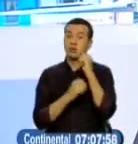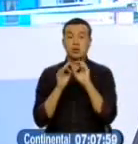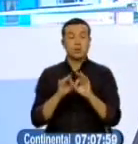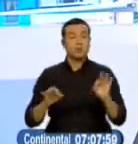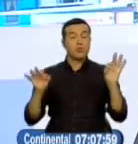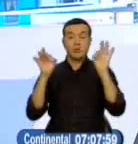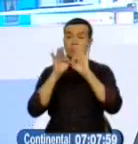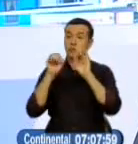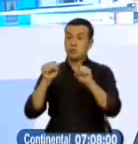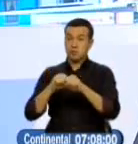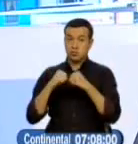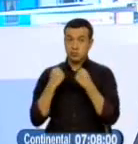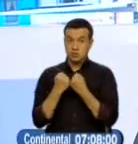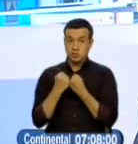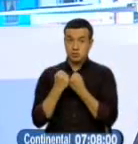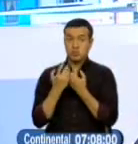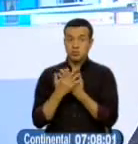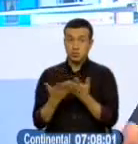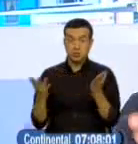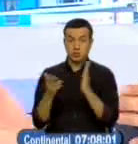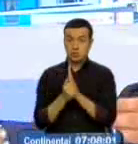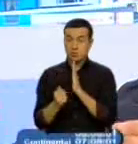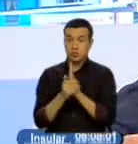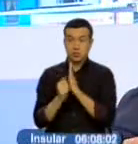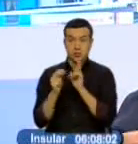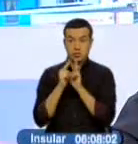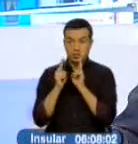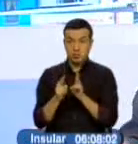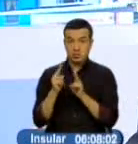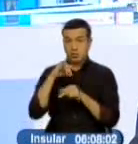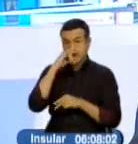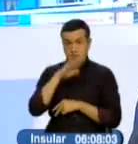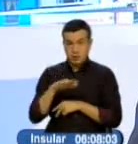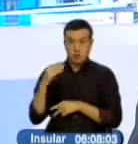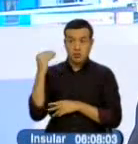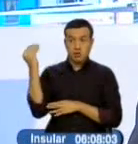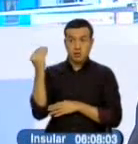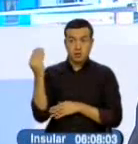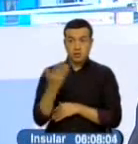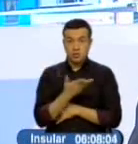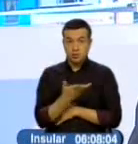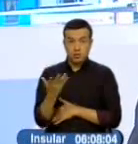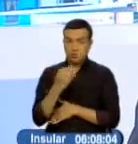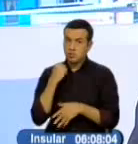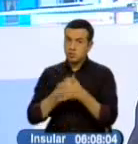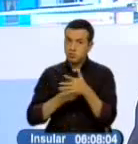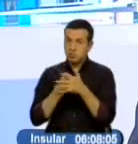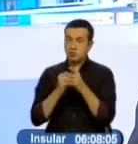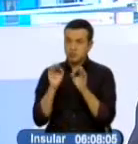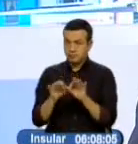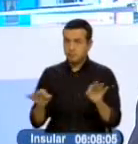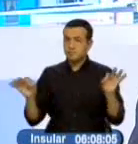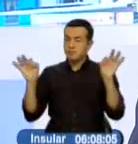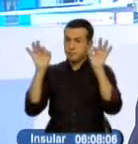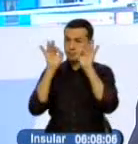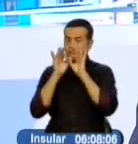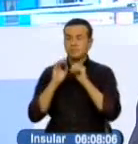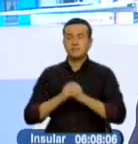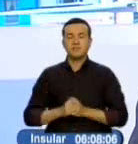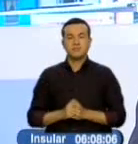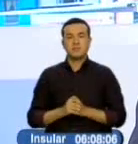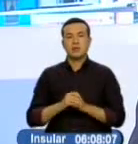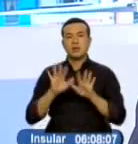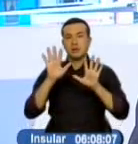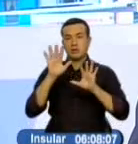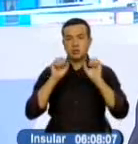una sociedad y la construcción de las capacidades humanas de nuestros niños, de nuestros jóvenes, es un reto importantísimo. En los